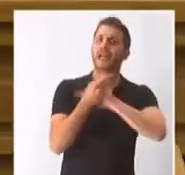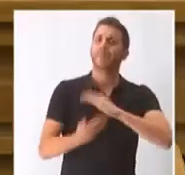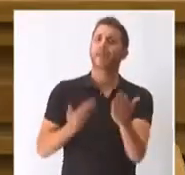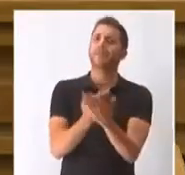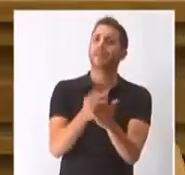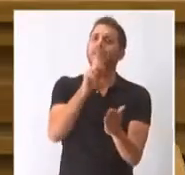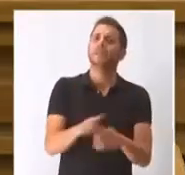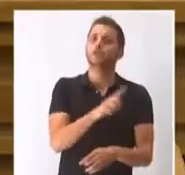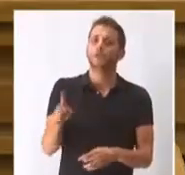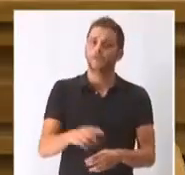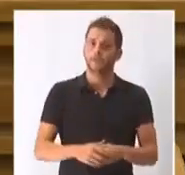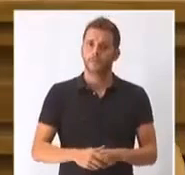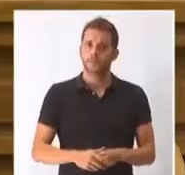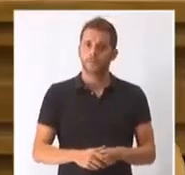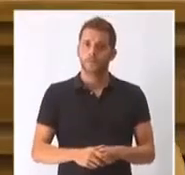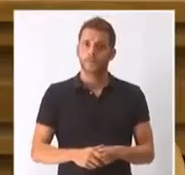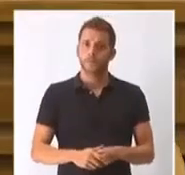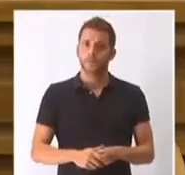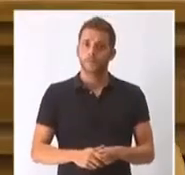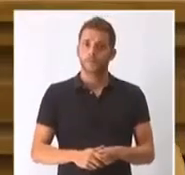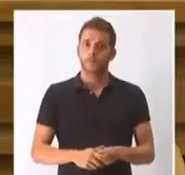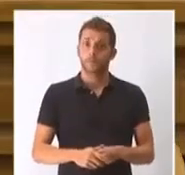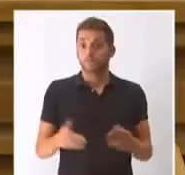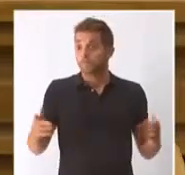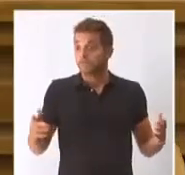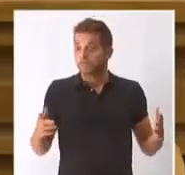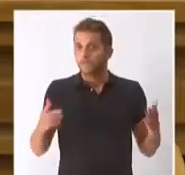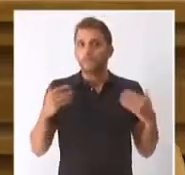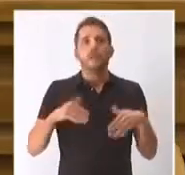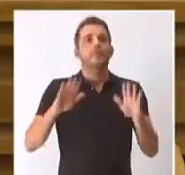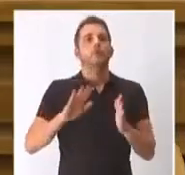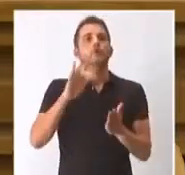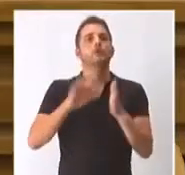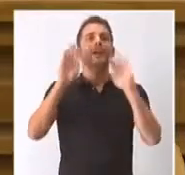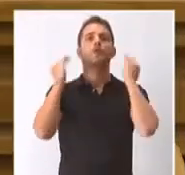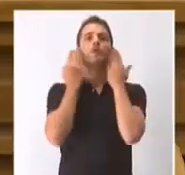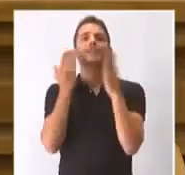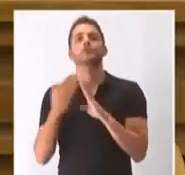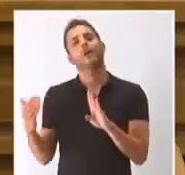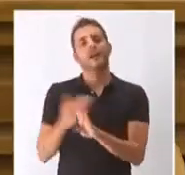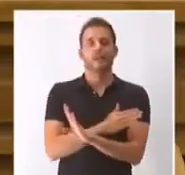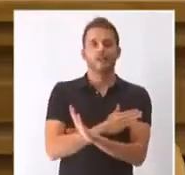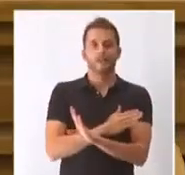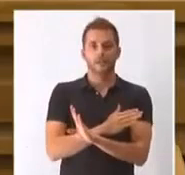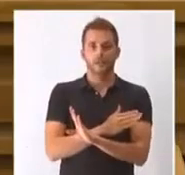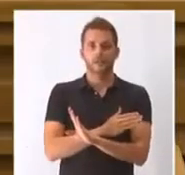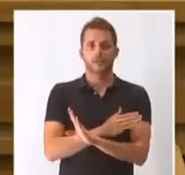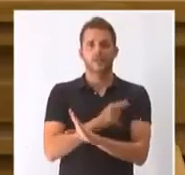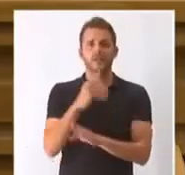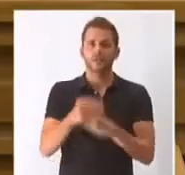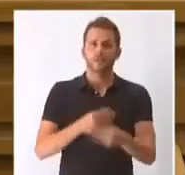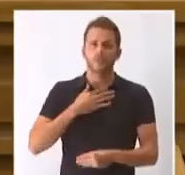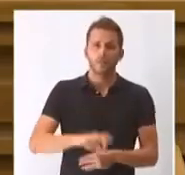eso incluso aunque sea antes de los congresos aunque sean antes de los congresos eso se